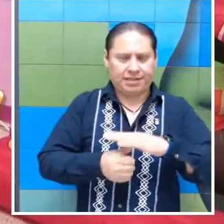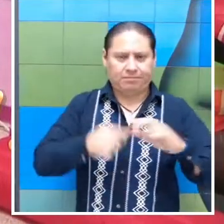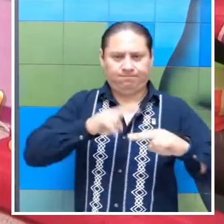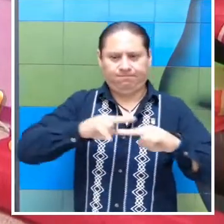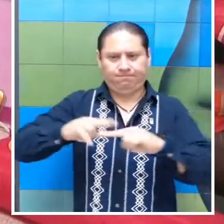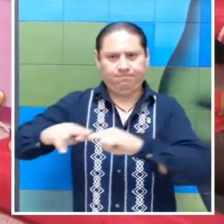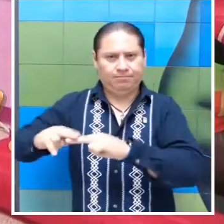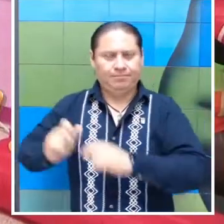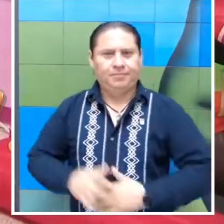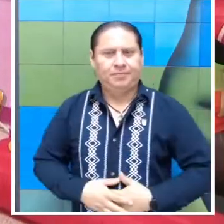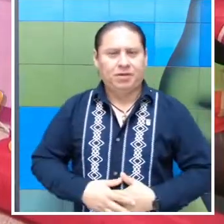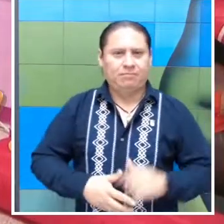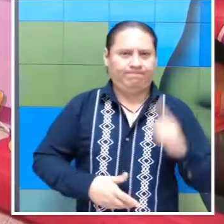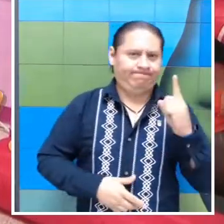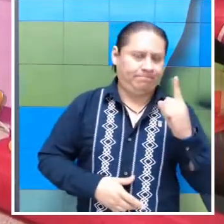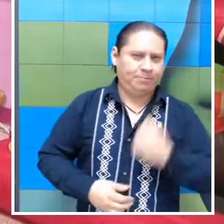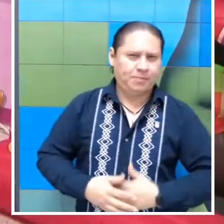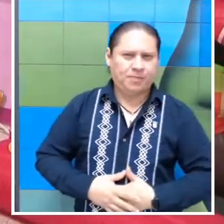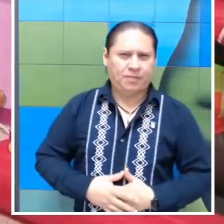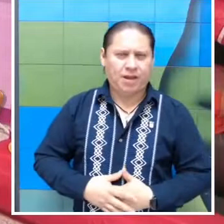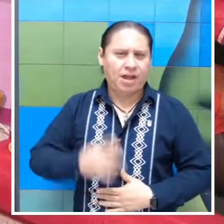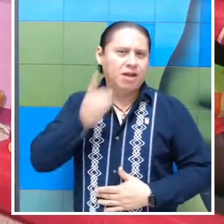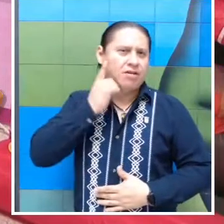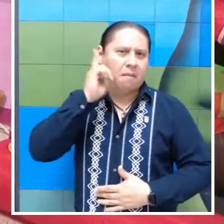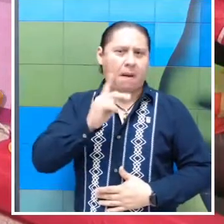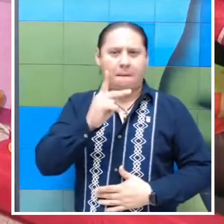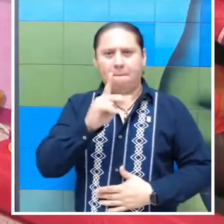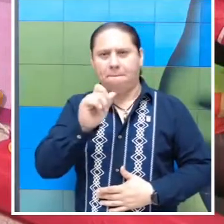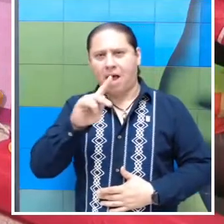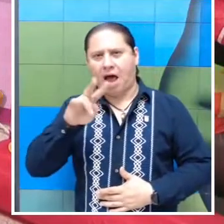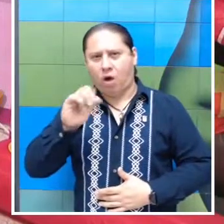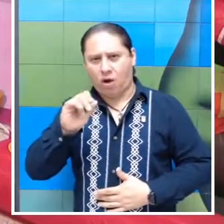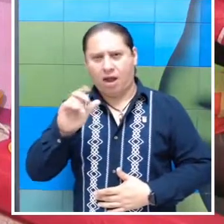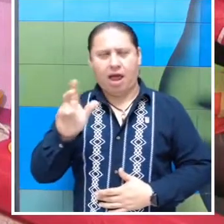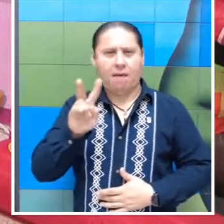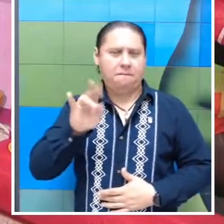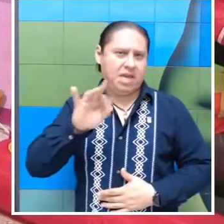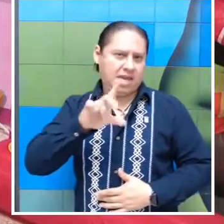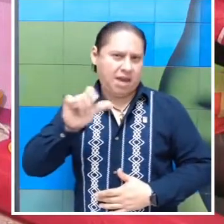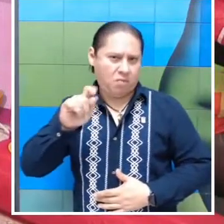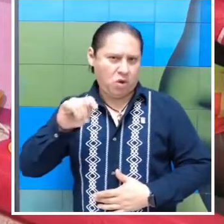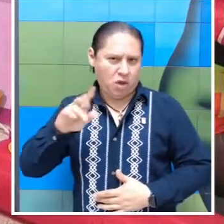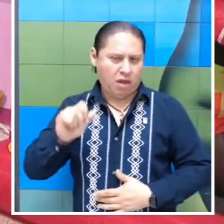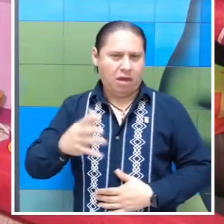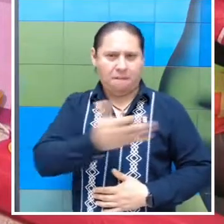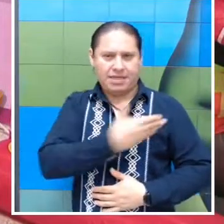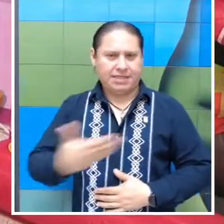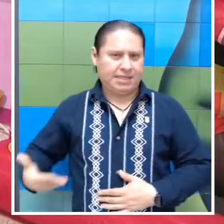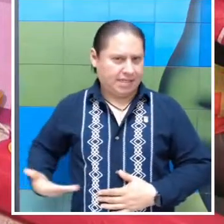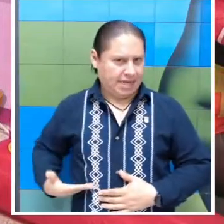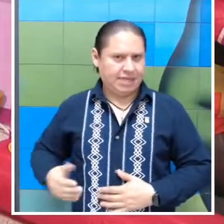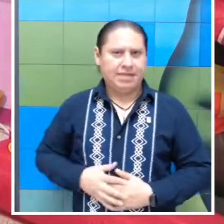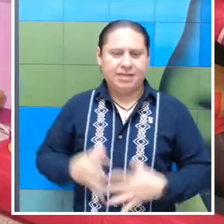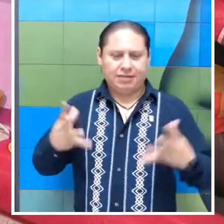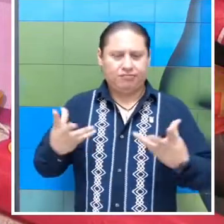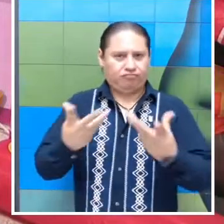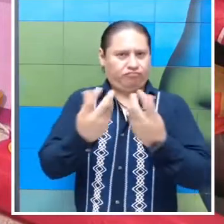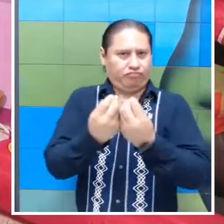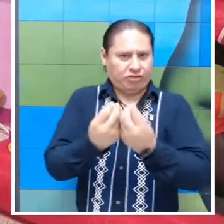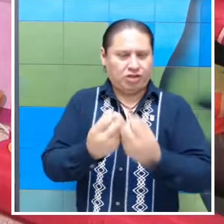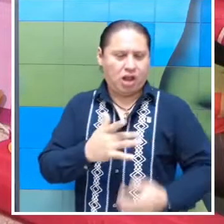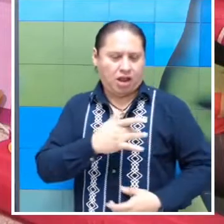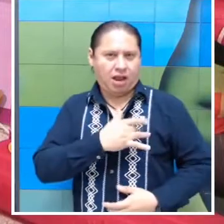Presidium. Primeramente, la diputada Paola Villamonte Pérez, presidenta del Voluntariado Legislando con el